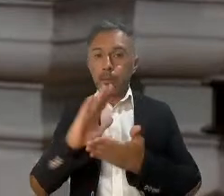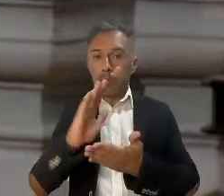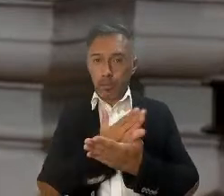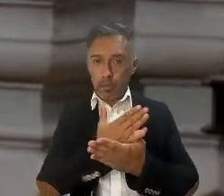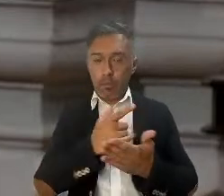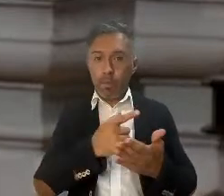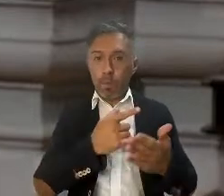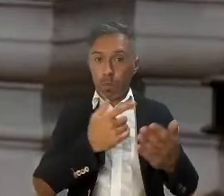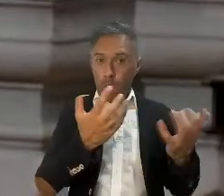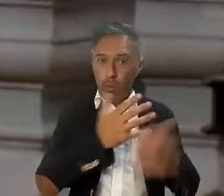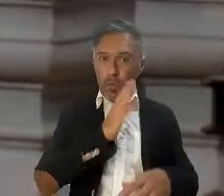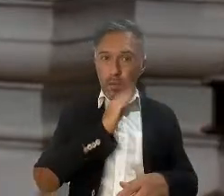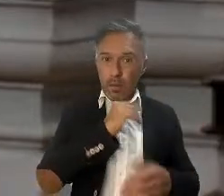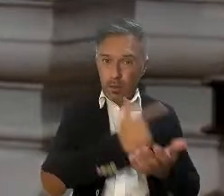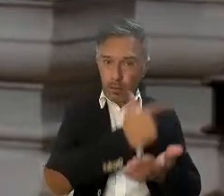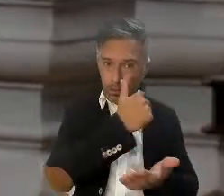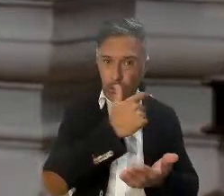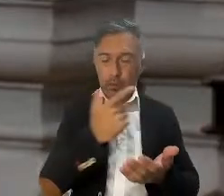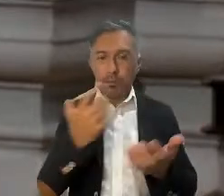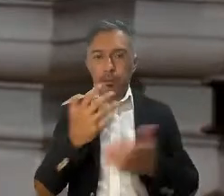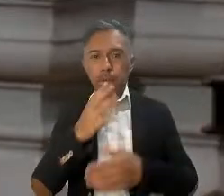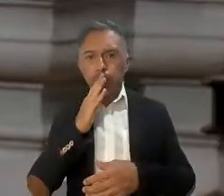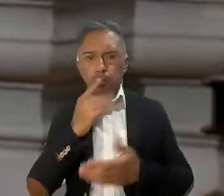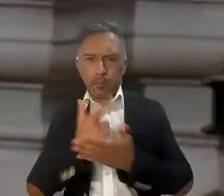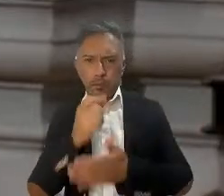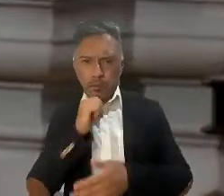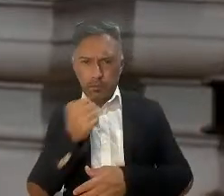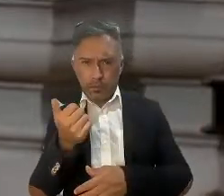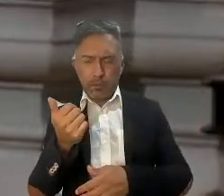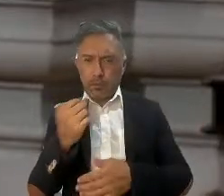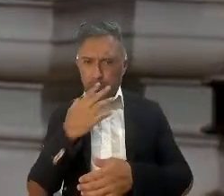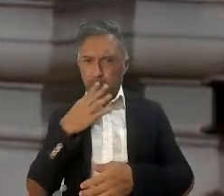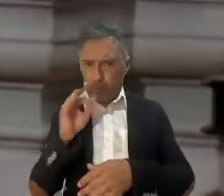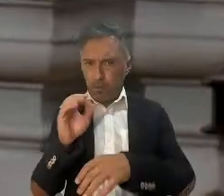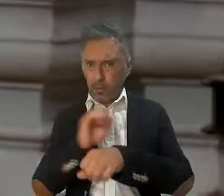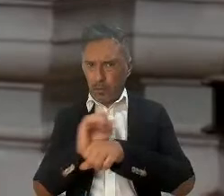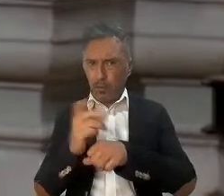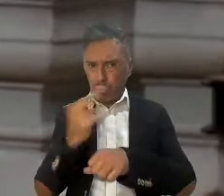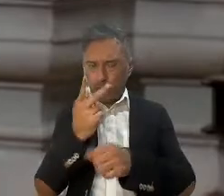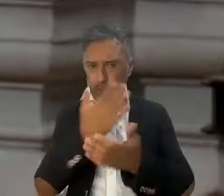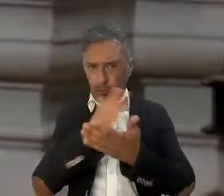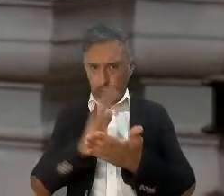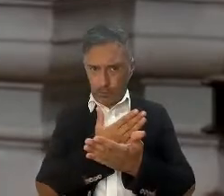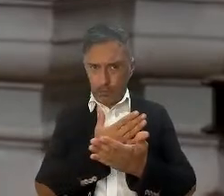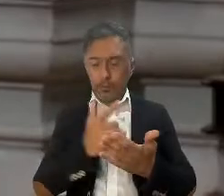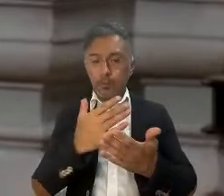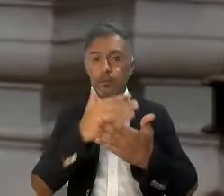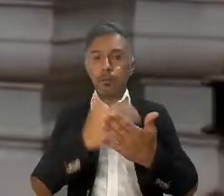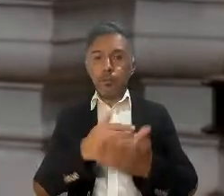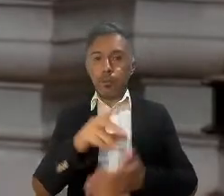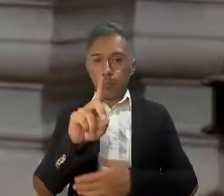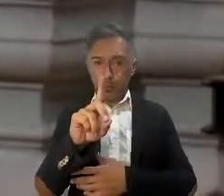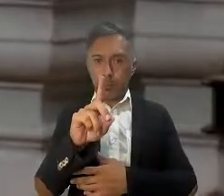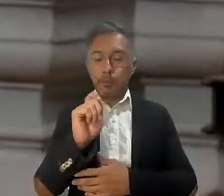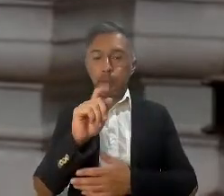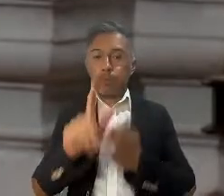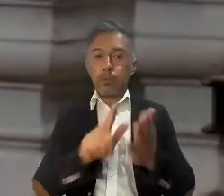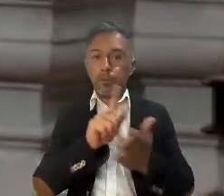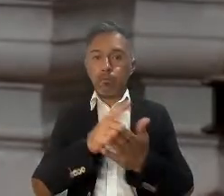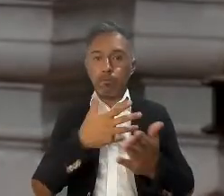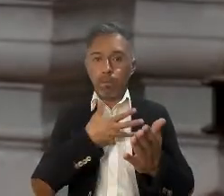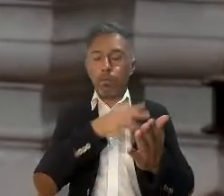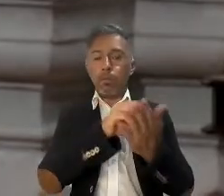contemplar sanciones y procedimientos apropiados para cada caso inciso de establecer en la ley los supuestos y procedimientos